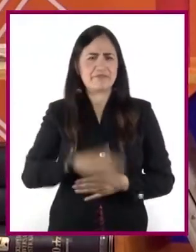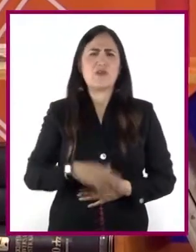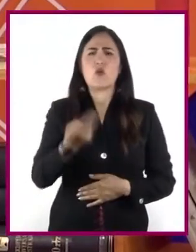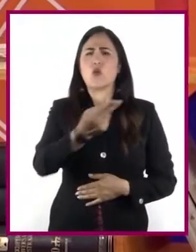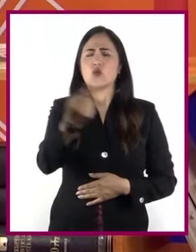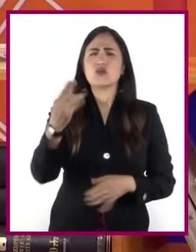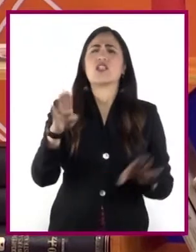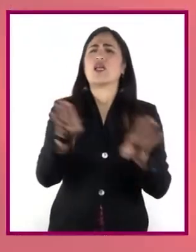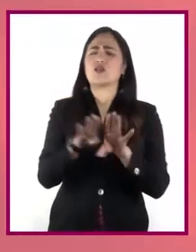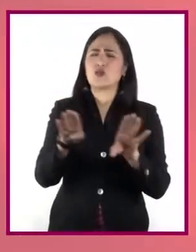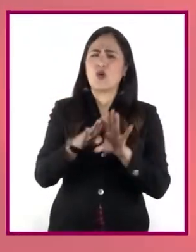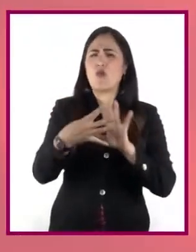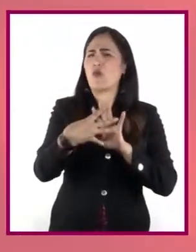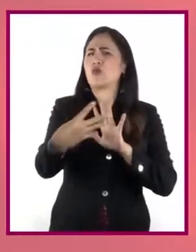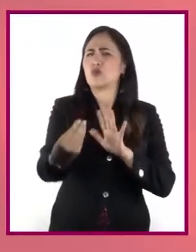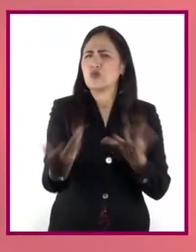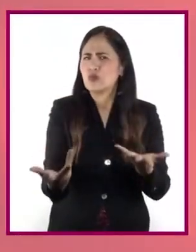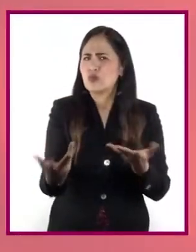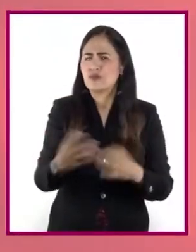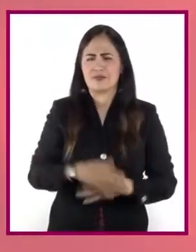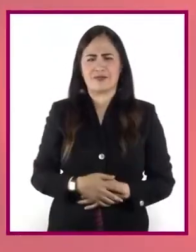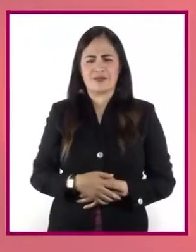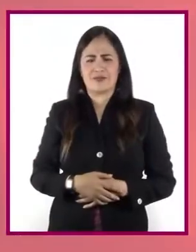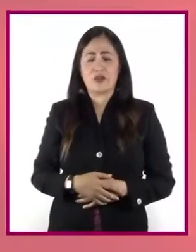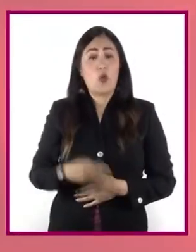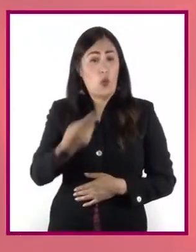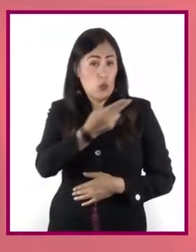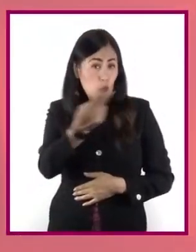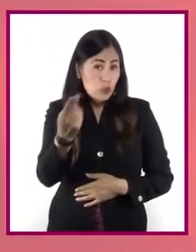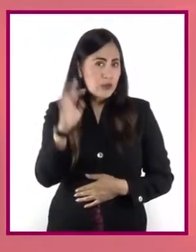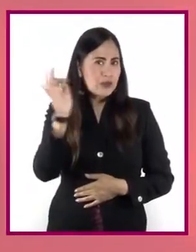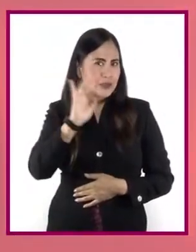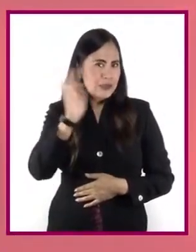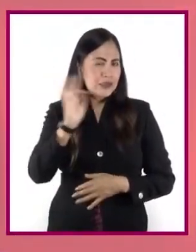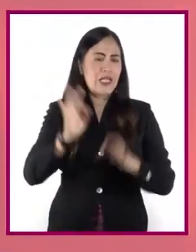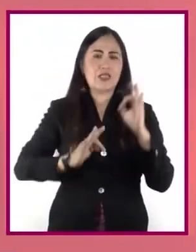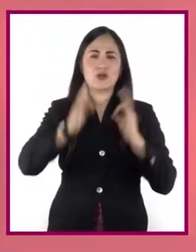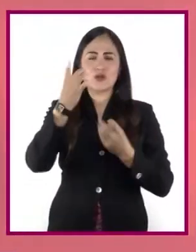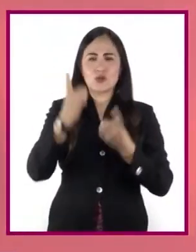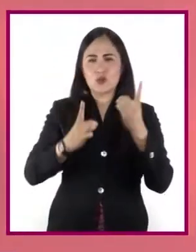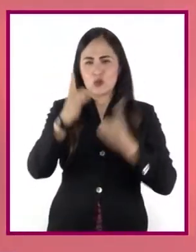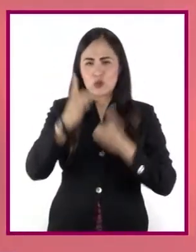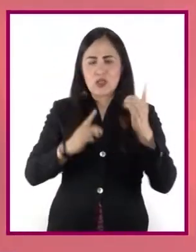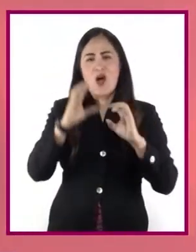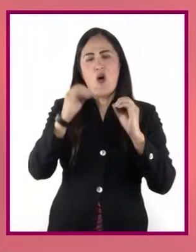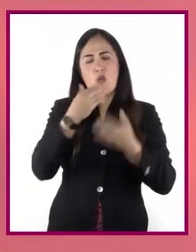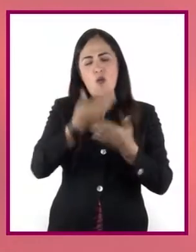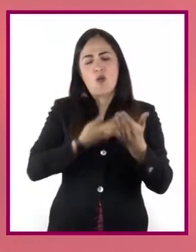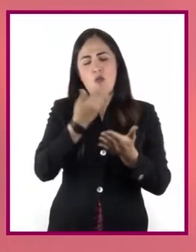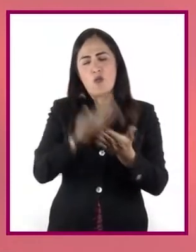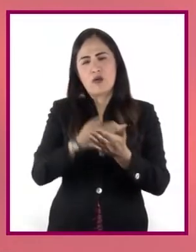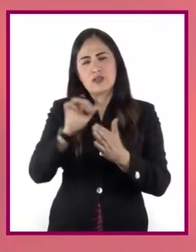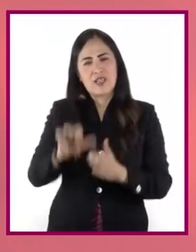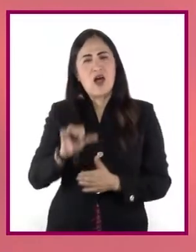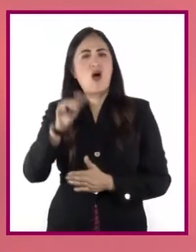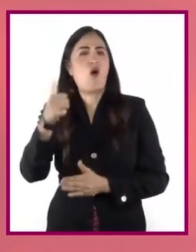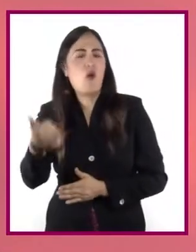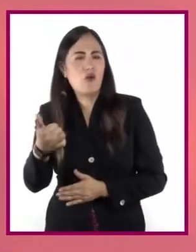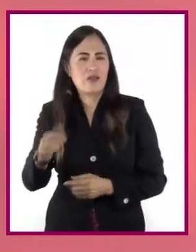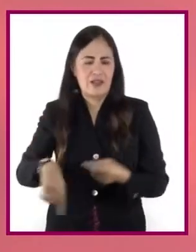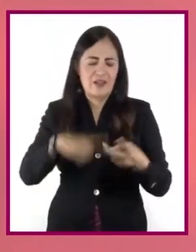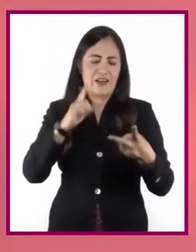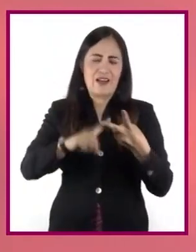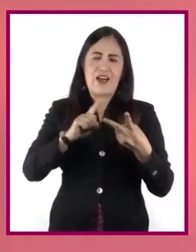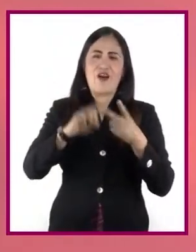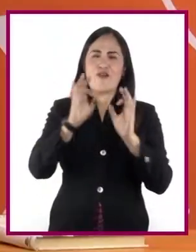harían su borrador? Si aún tienen dudas o les gustaría otra propuesta, ¿qué les parece si vemos la